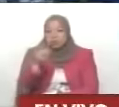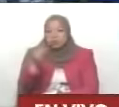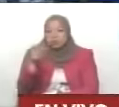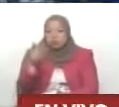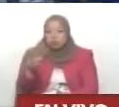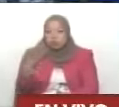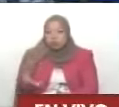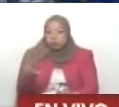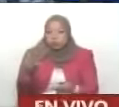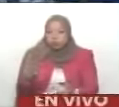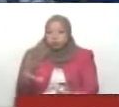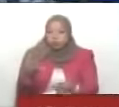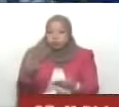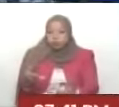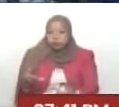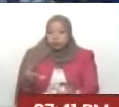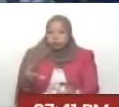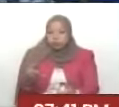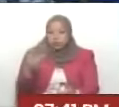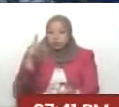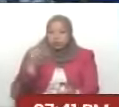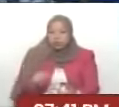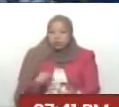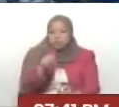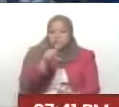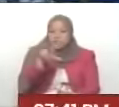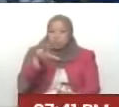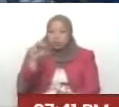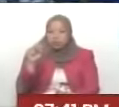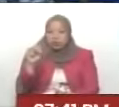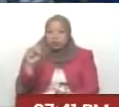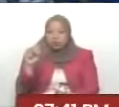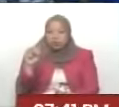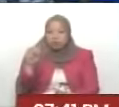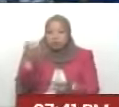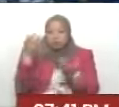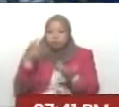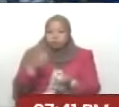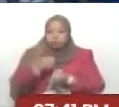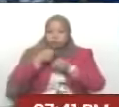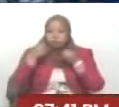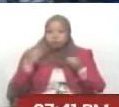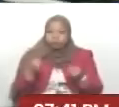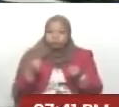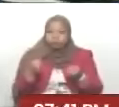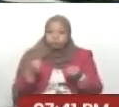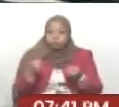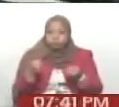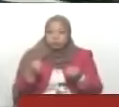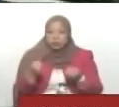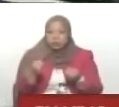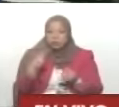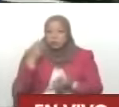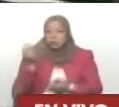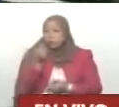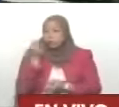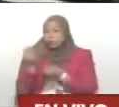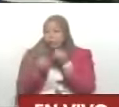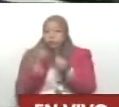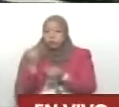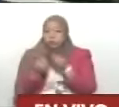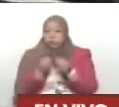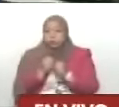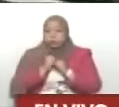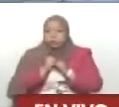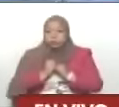yo. Y subí a 130. ¿Te volviste loco? No, es que me volví loco comiendo. Estaba